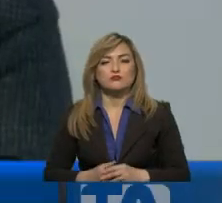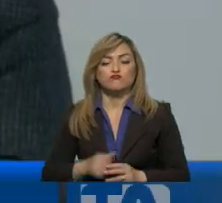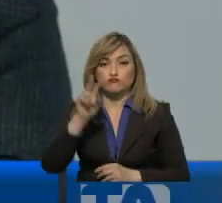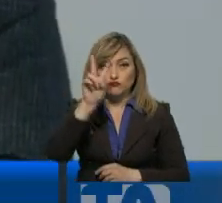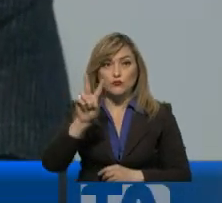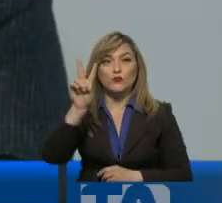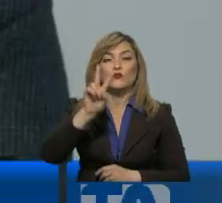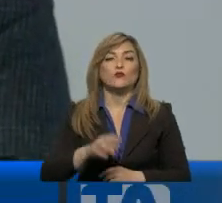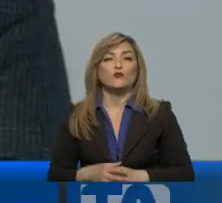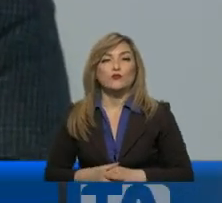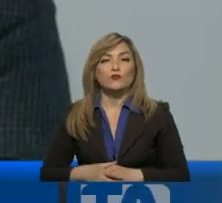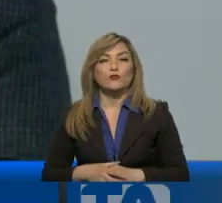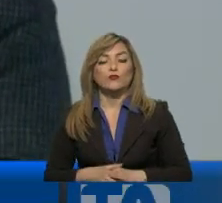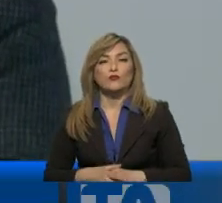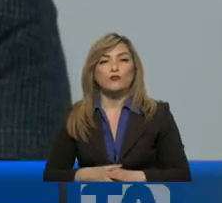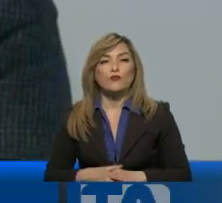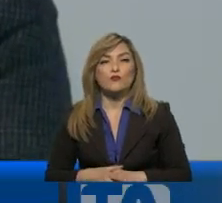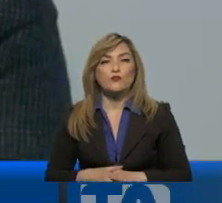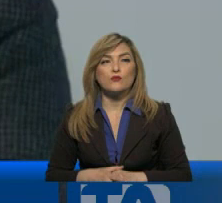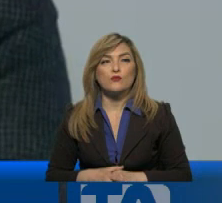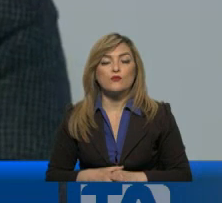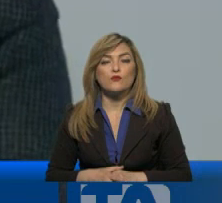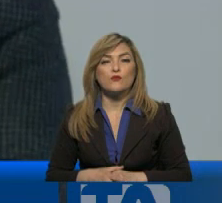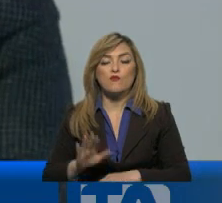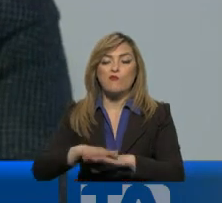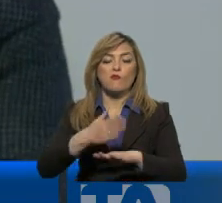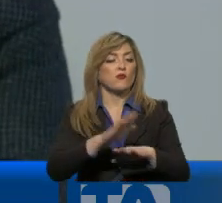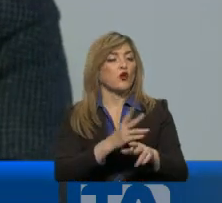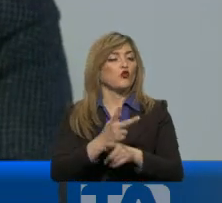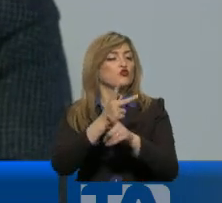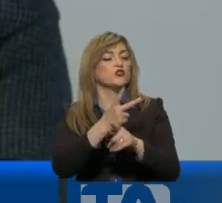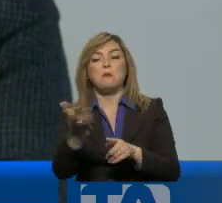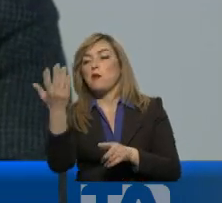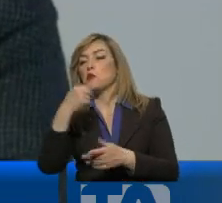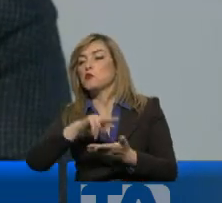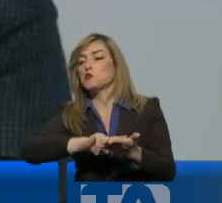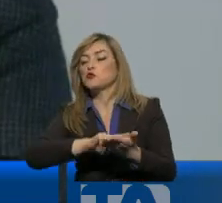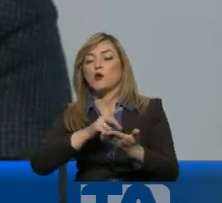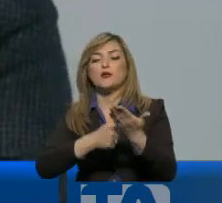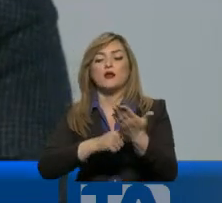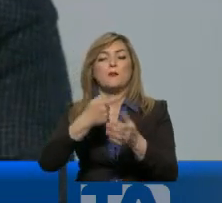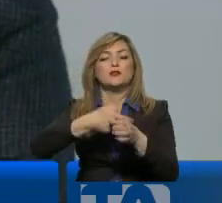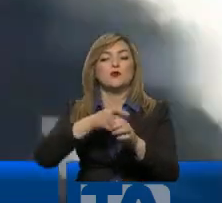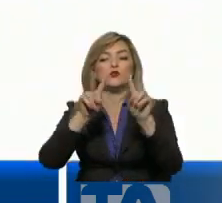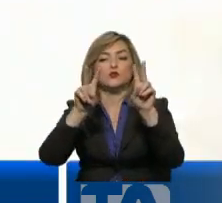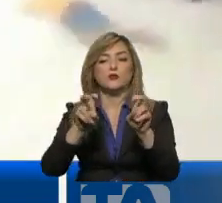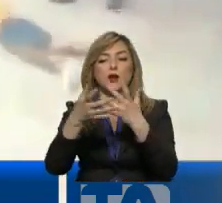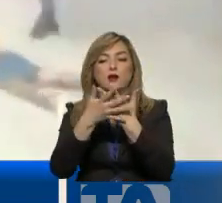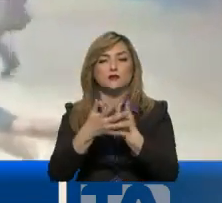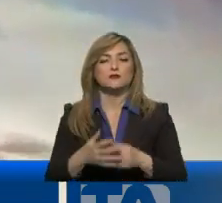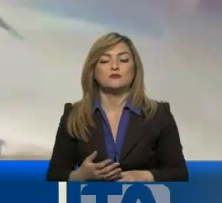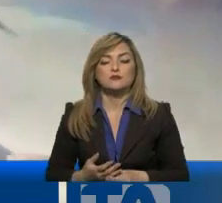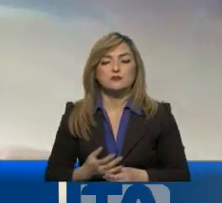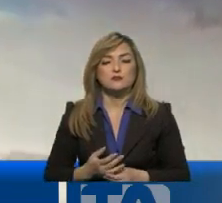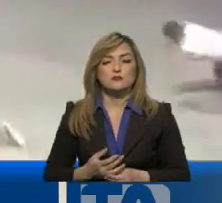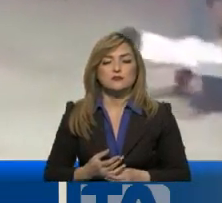viernes, que estoy viendo la posibilidad de convocar a un COSEPE para tratar específicamente el tema de prisiones. Considera que